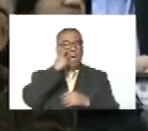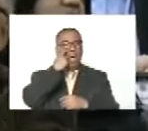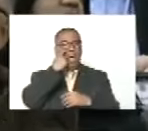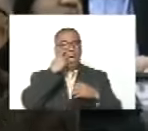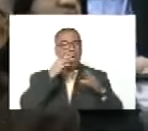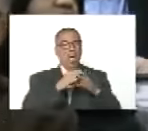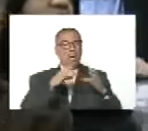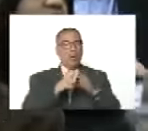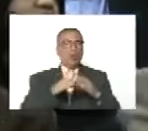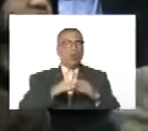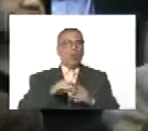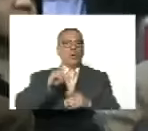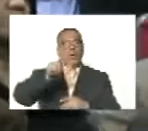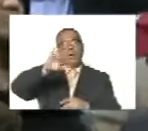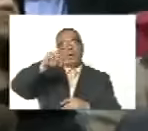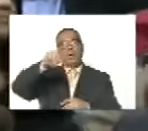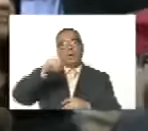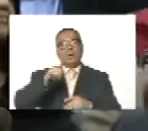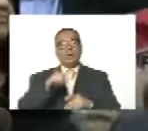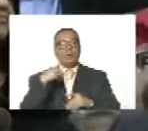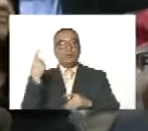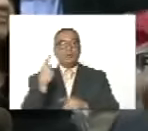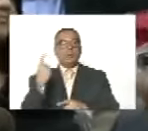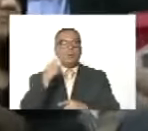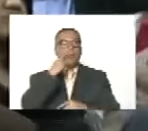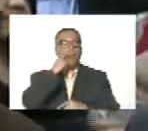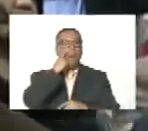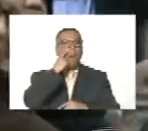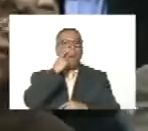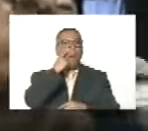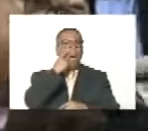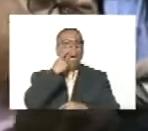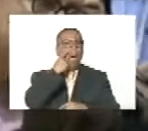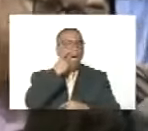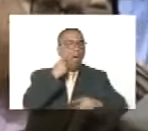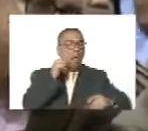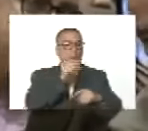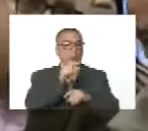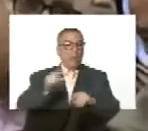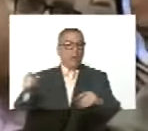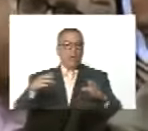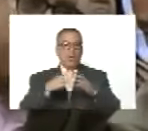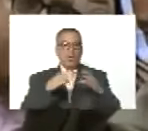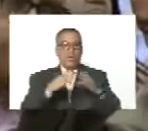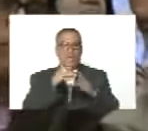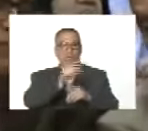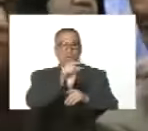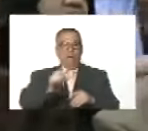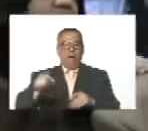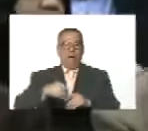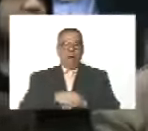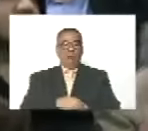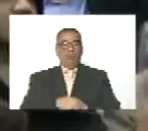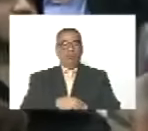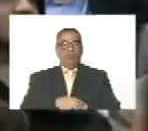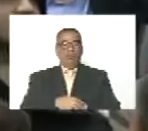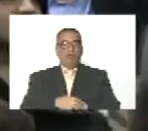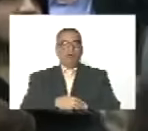del Grupo de Lima, de individualidades, de personas, de grupos de personas,